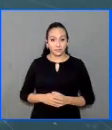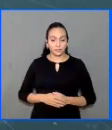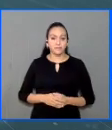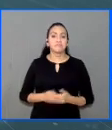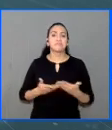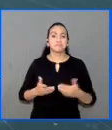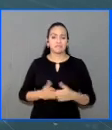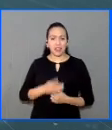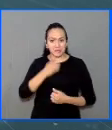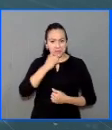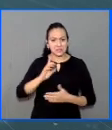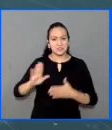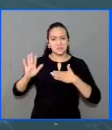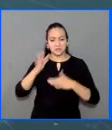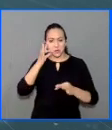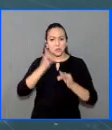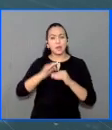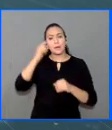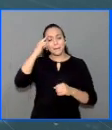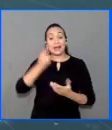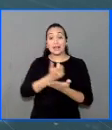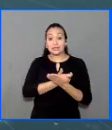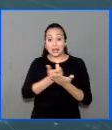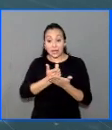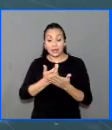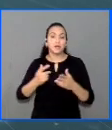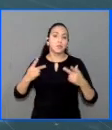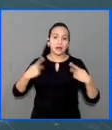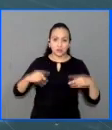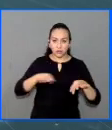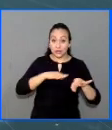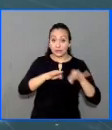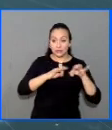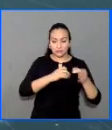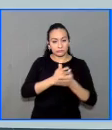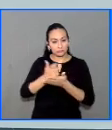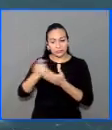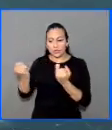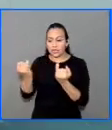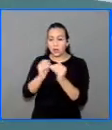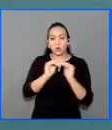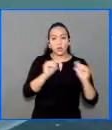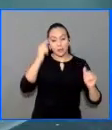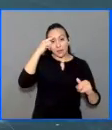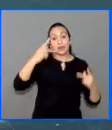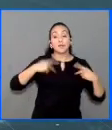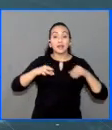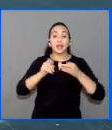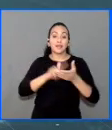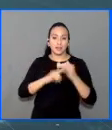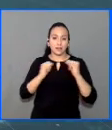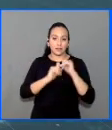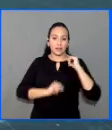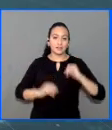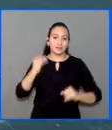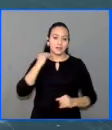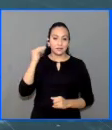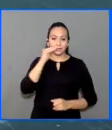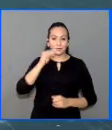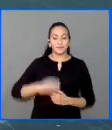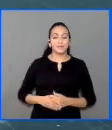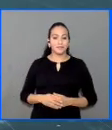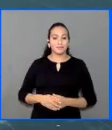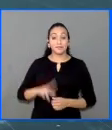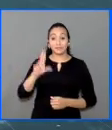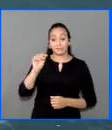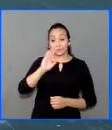respetar salarios y prestaciones de trabajadores de la Defensoría Pública. El 80% de